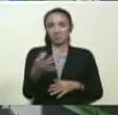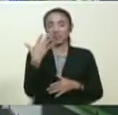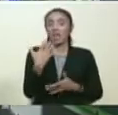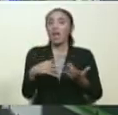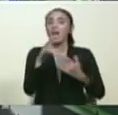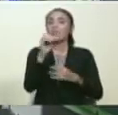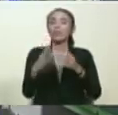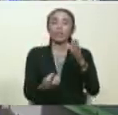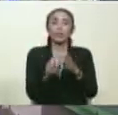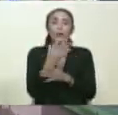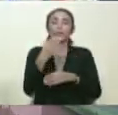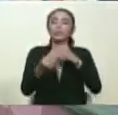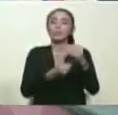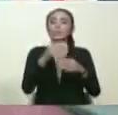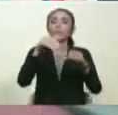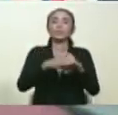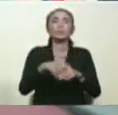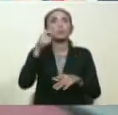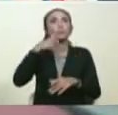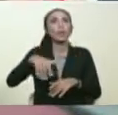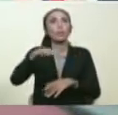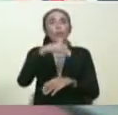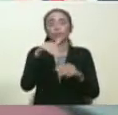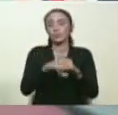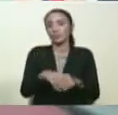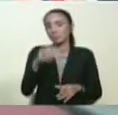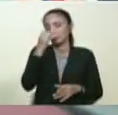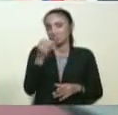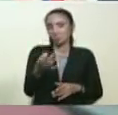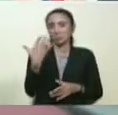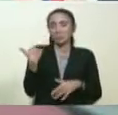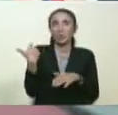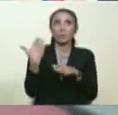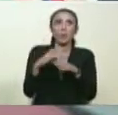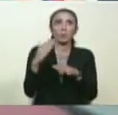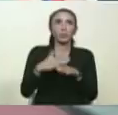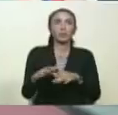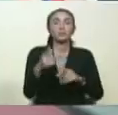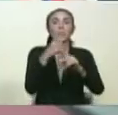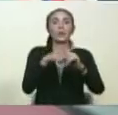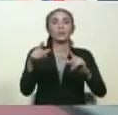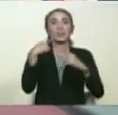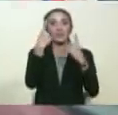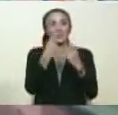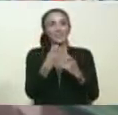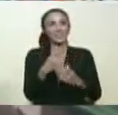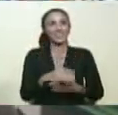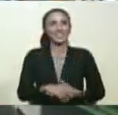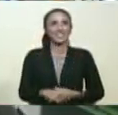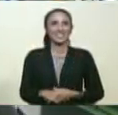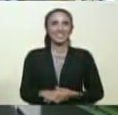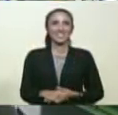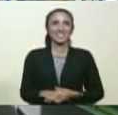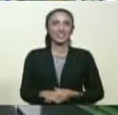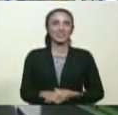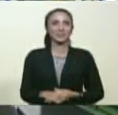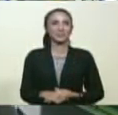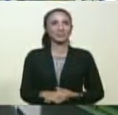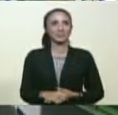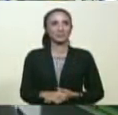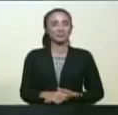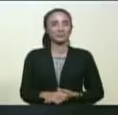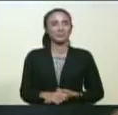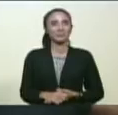20 de mayo y el pueblo va a votar. Ellos no existen. Próxima pregunta. A continuación,